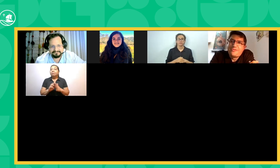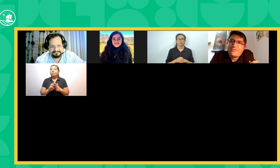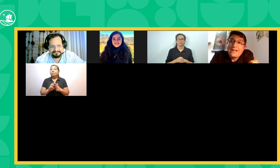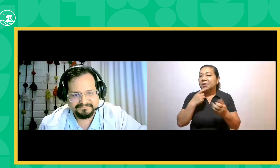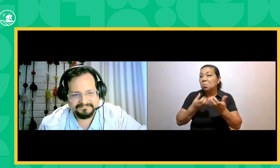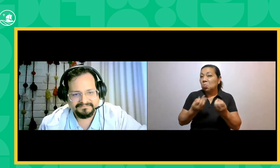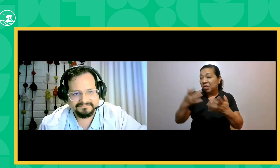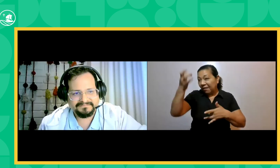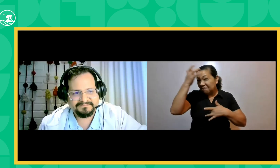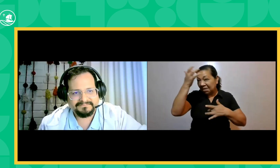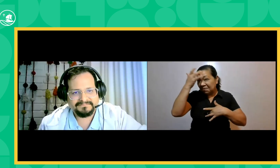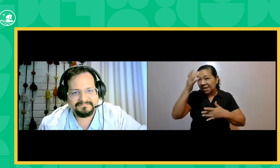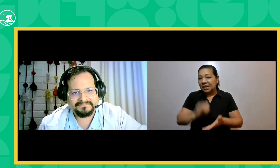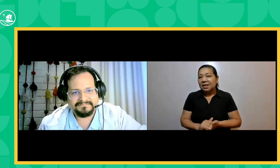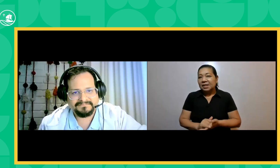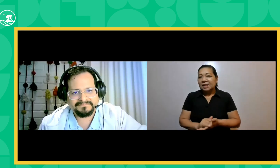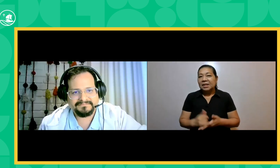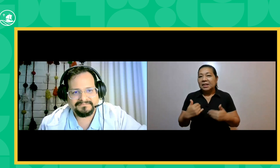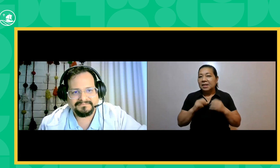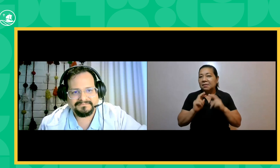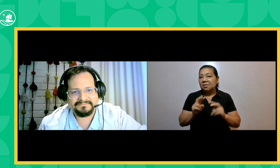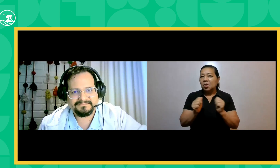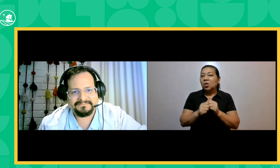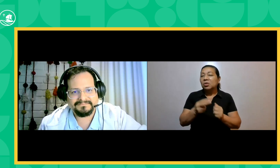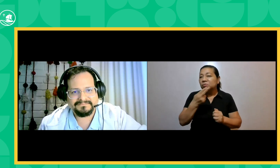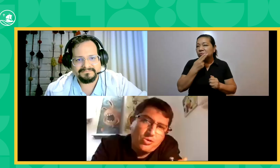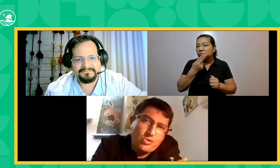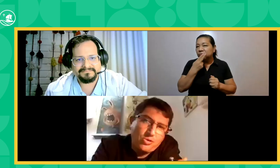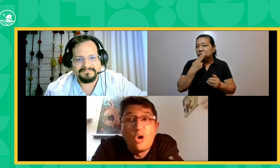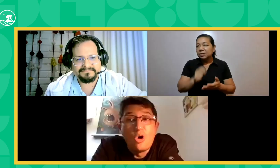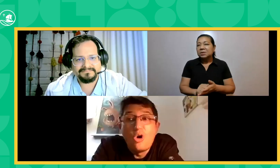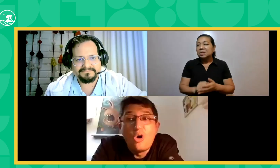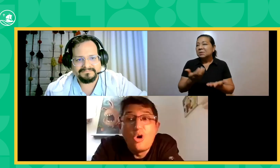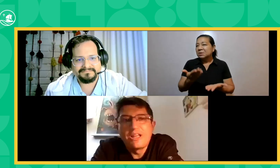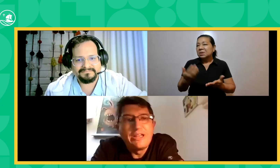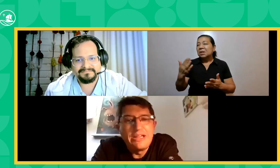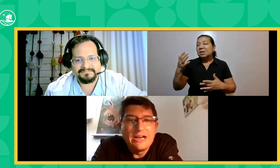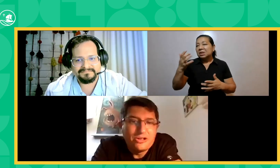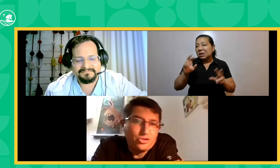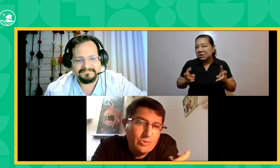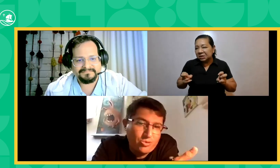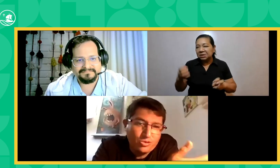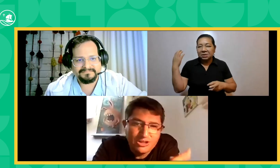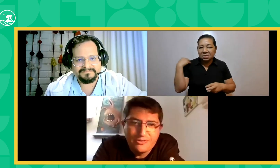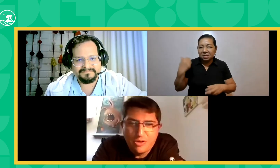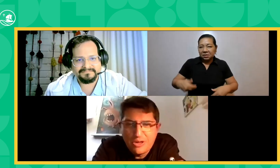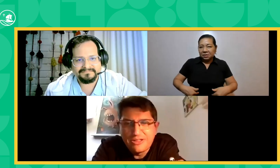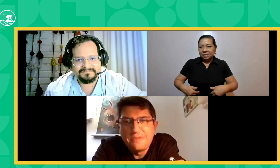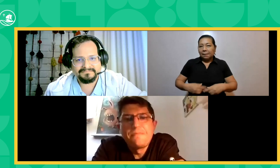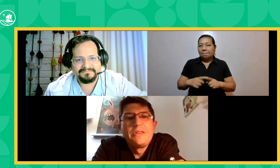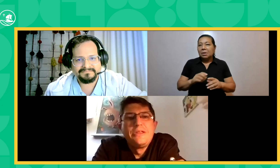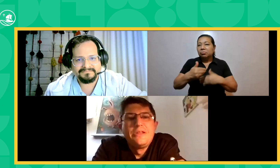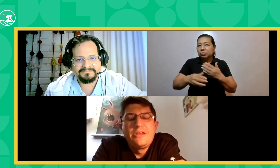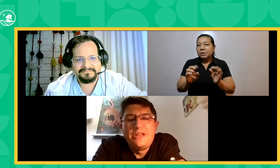muchas enfermedades que tienen que ver con el tabaco, ¿no? Un cáncer de pulmón, cáncer de vejiga, que nosotros vemos con cierta